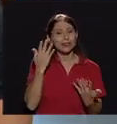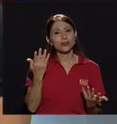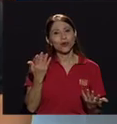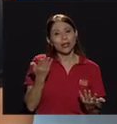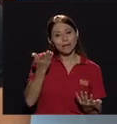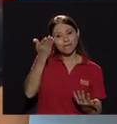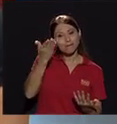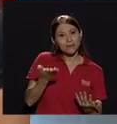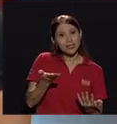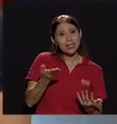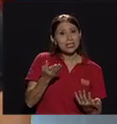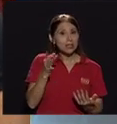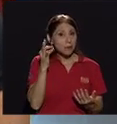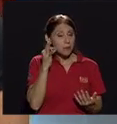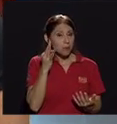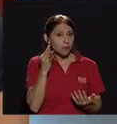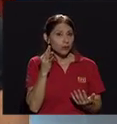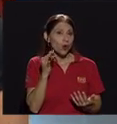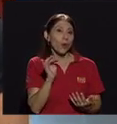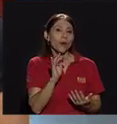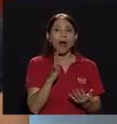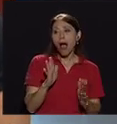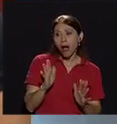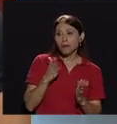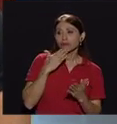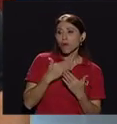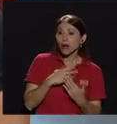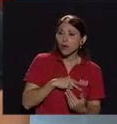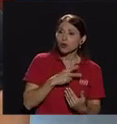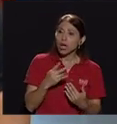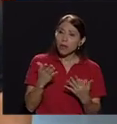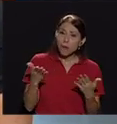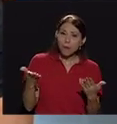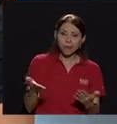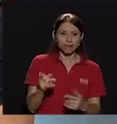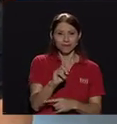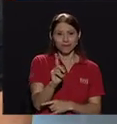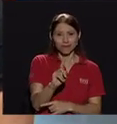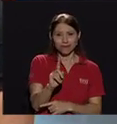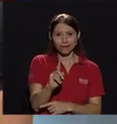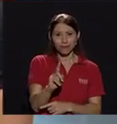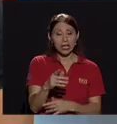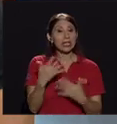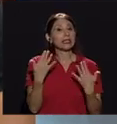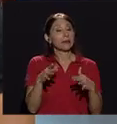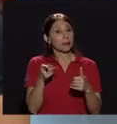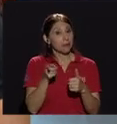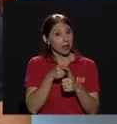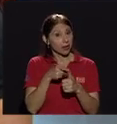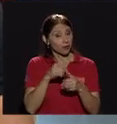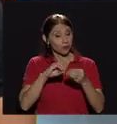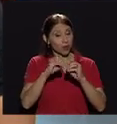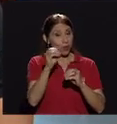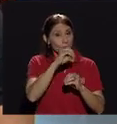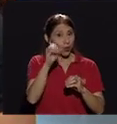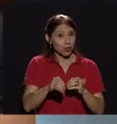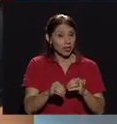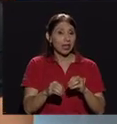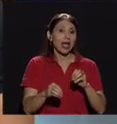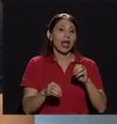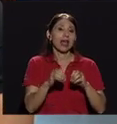buena voluntad nunca ha sido, ¿verdad? Pelear primero la cuota, el